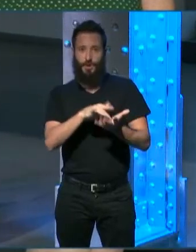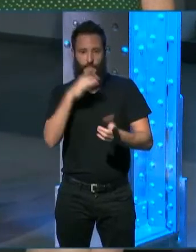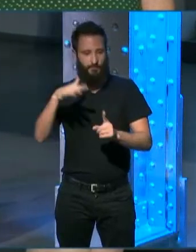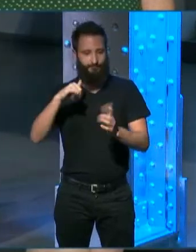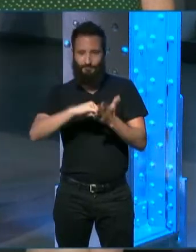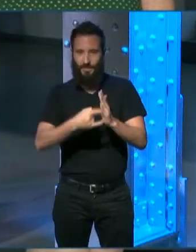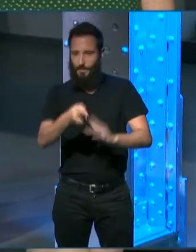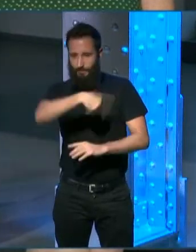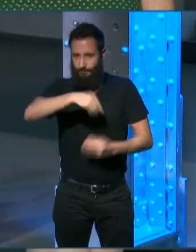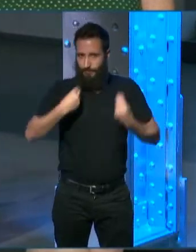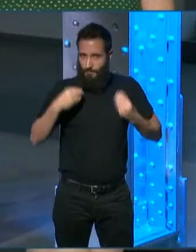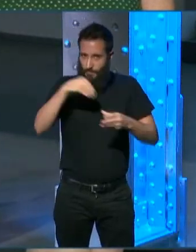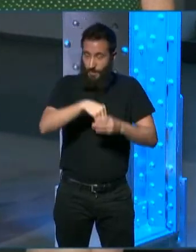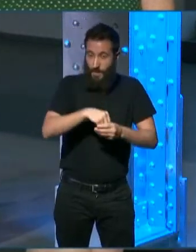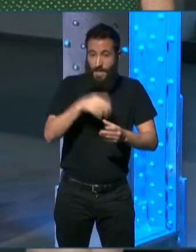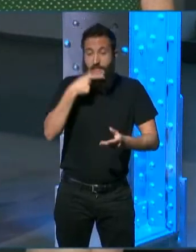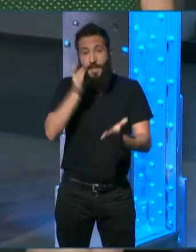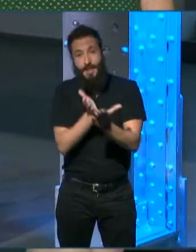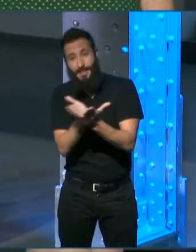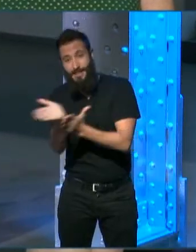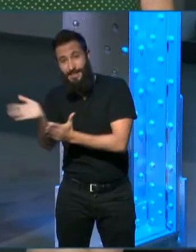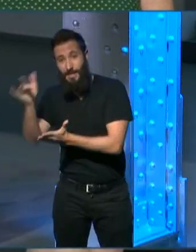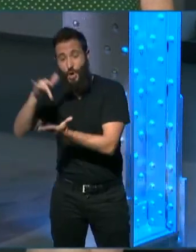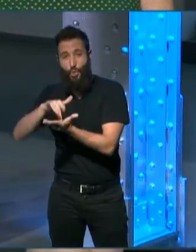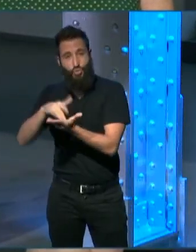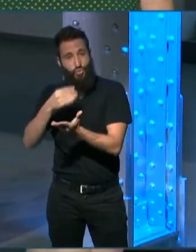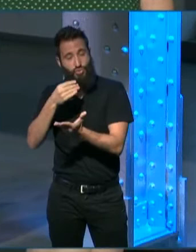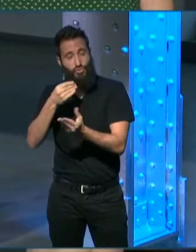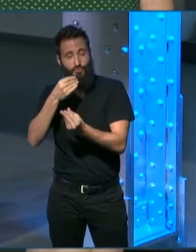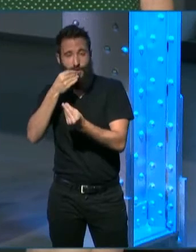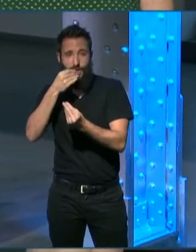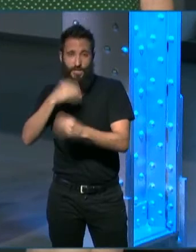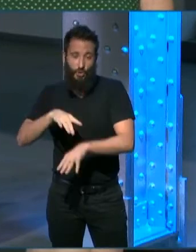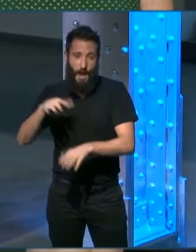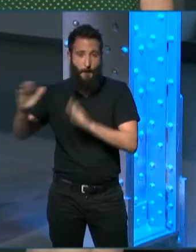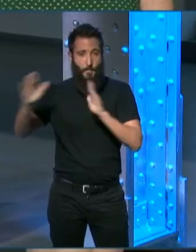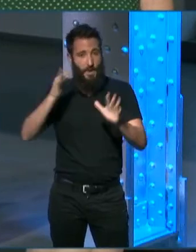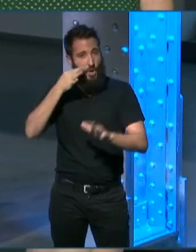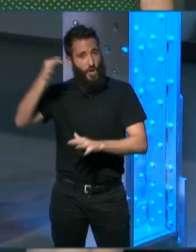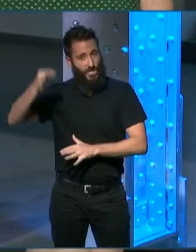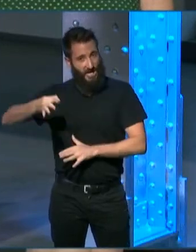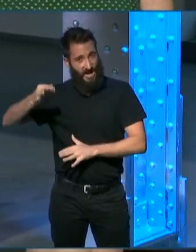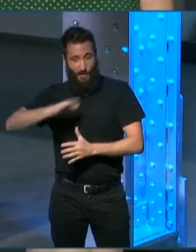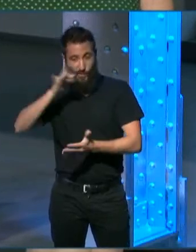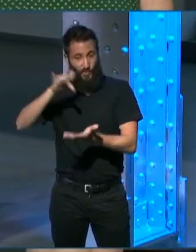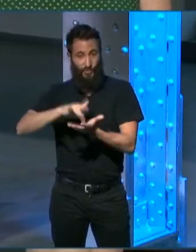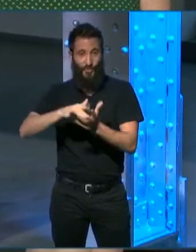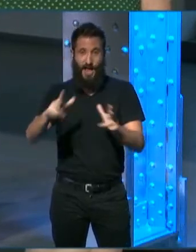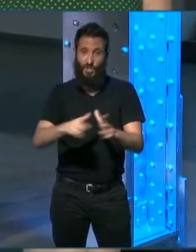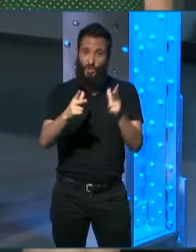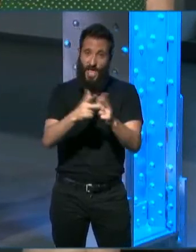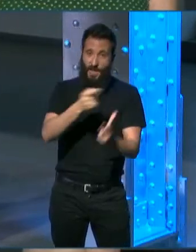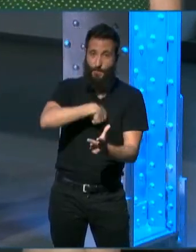vive, pero por otro lado está históricamente el momento real, que es que el momento real de la sociedad española o de la